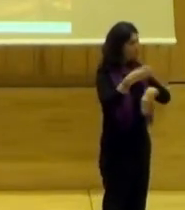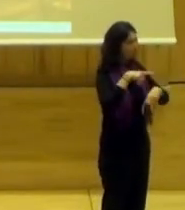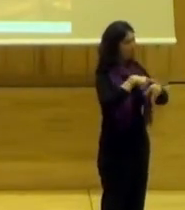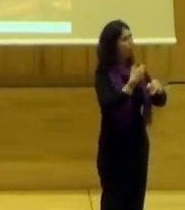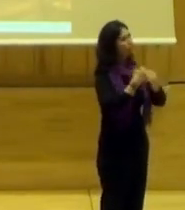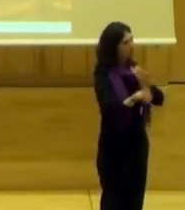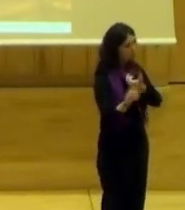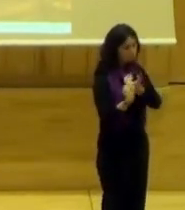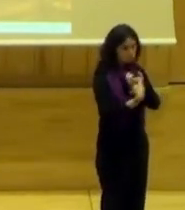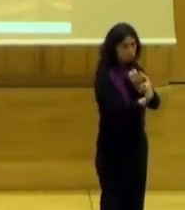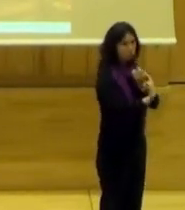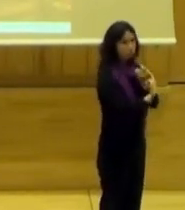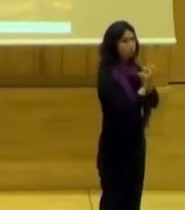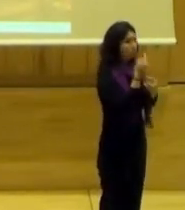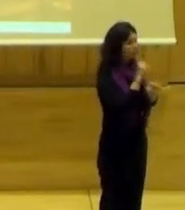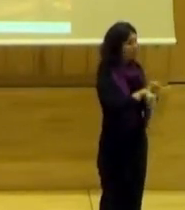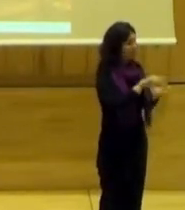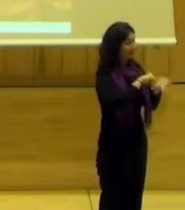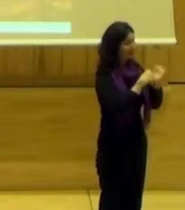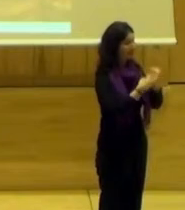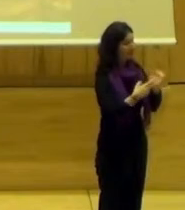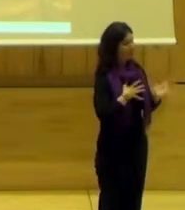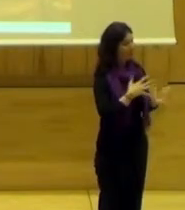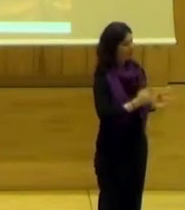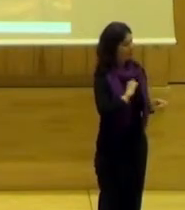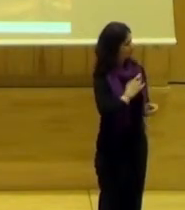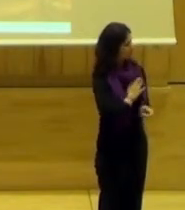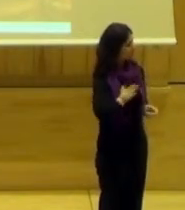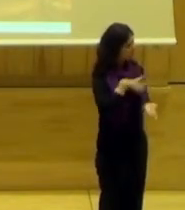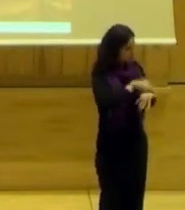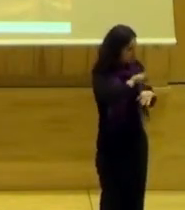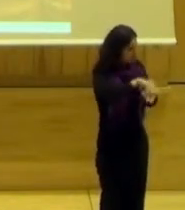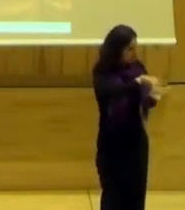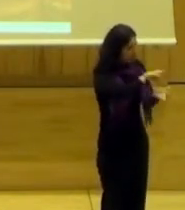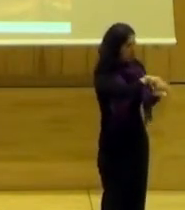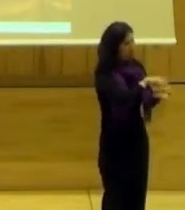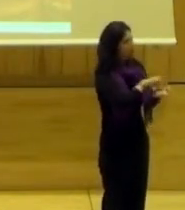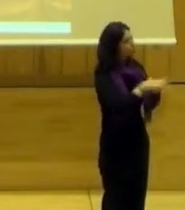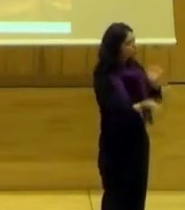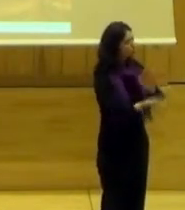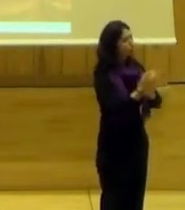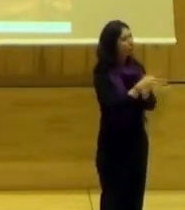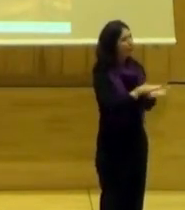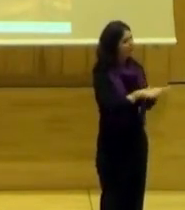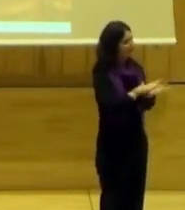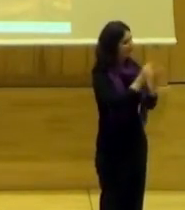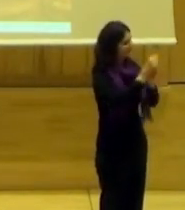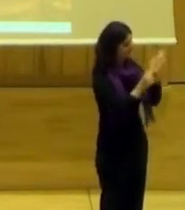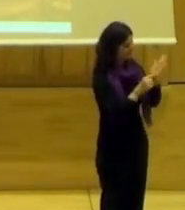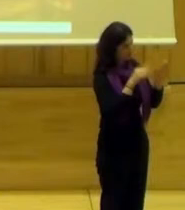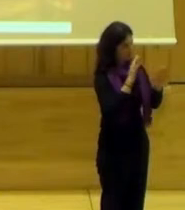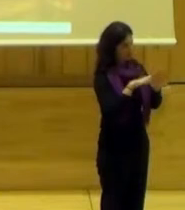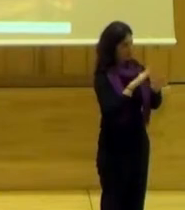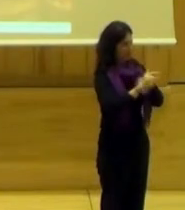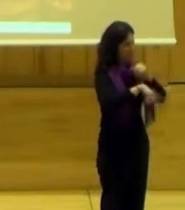cuales hicieron partícipes, y que los técnicos municipales recibimos de buen grado, estableciendo unas bases y unos criterios